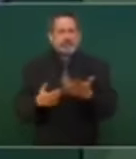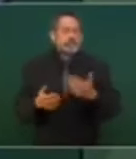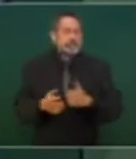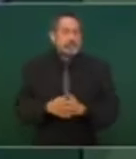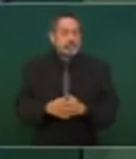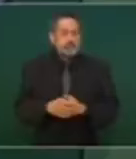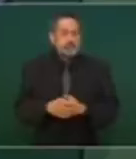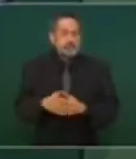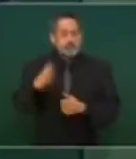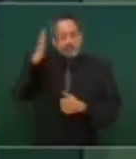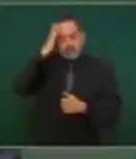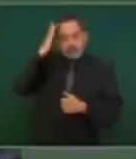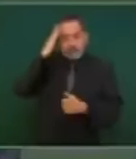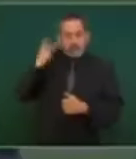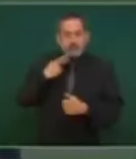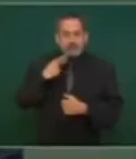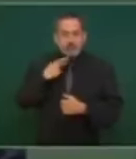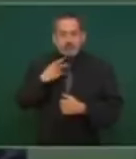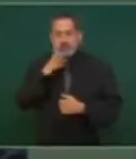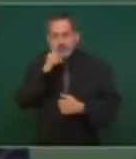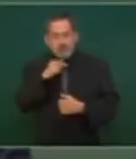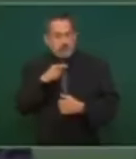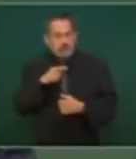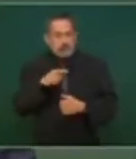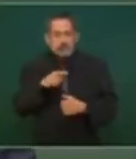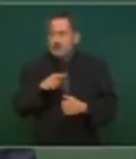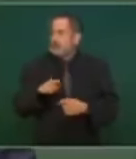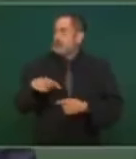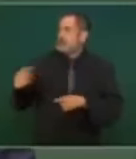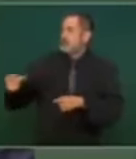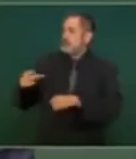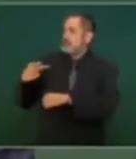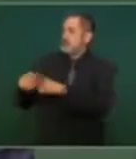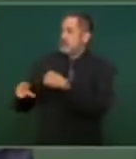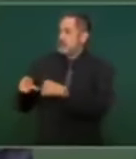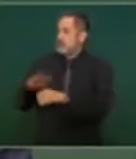Un dirigente político no puede poner en riesgo la vida de los demás,